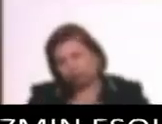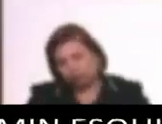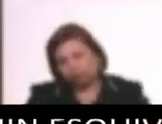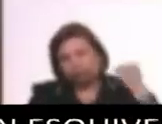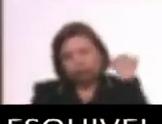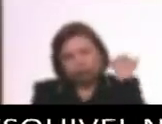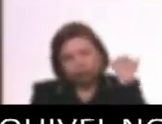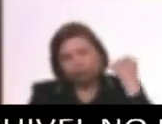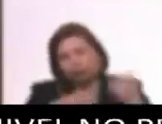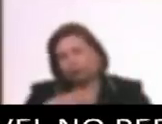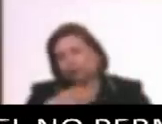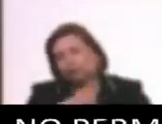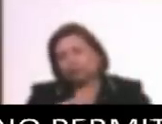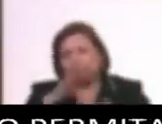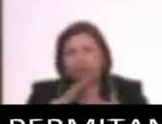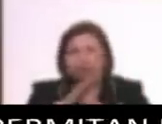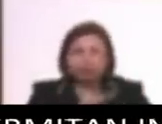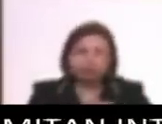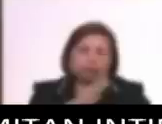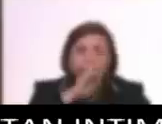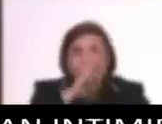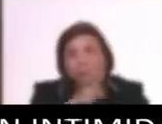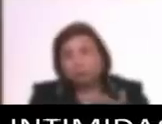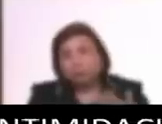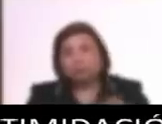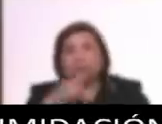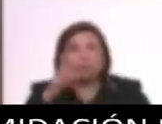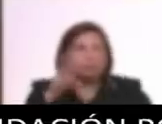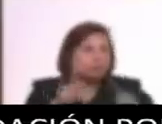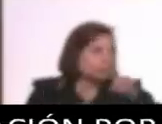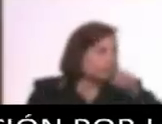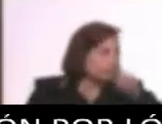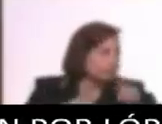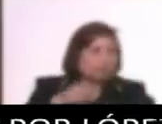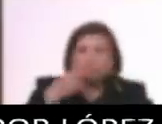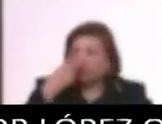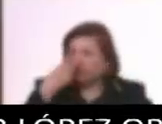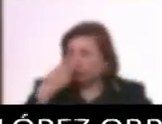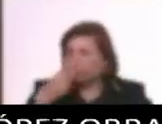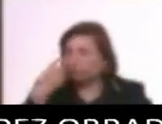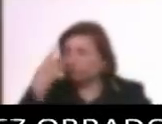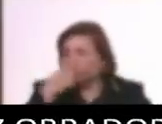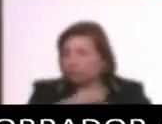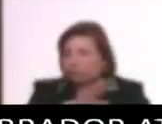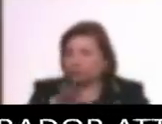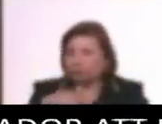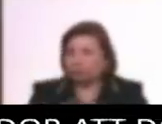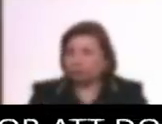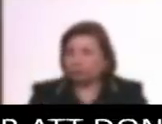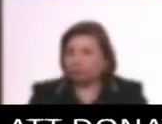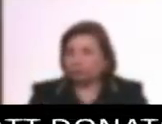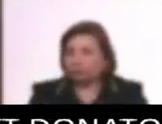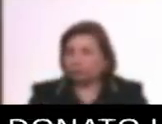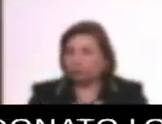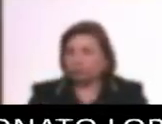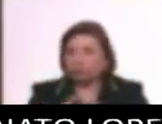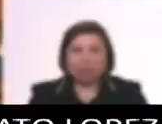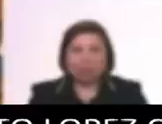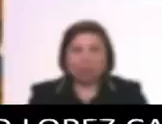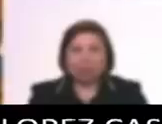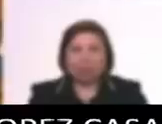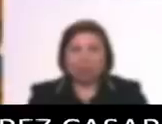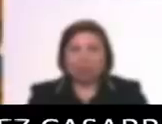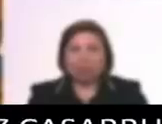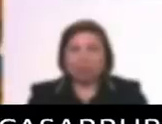Porque evidentemente los partidarios y la gente que apoya a Castillo quieren que haya caos